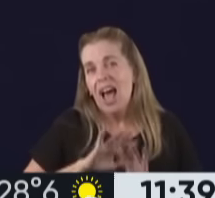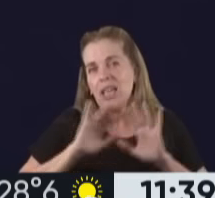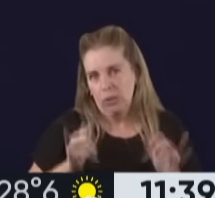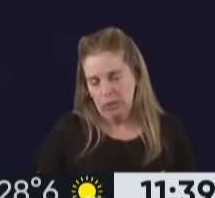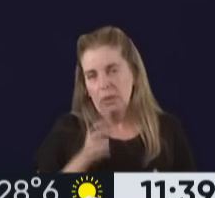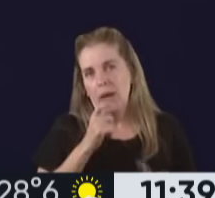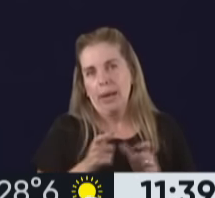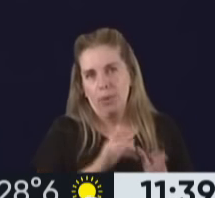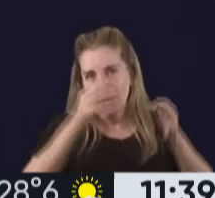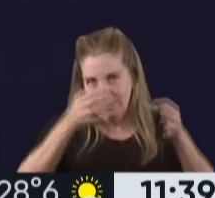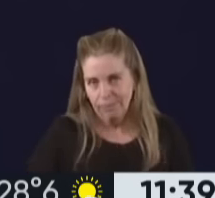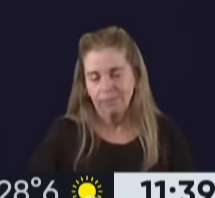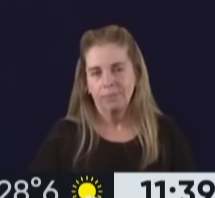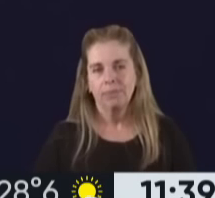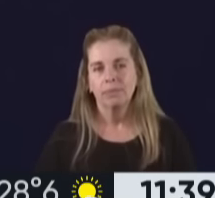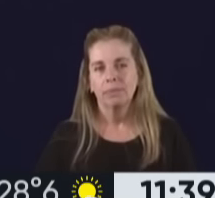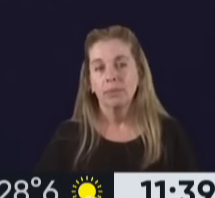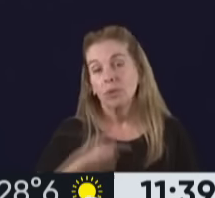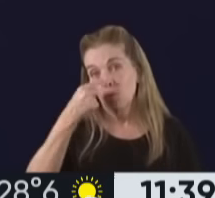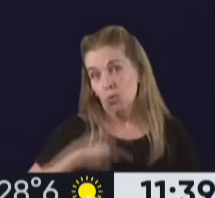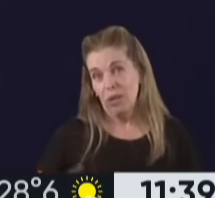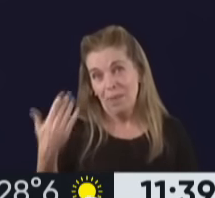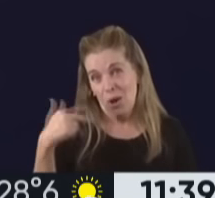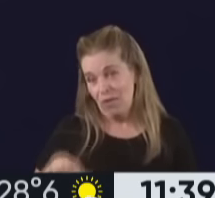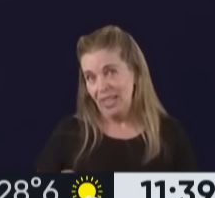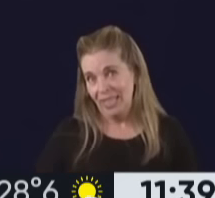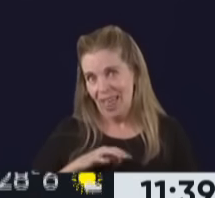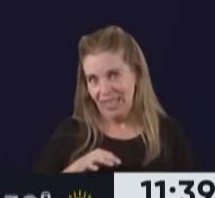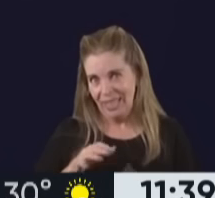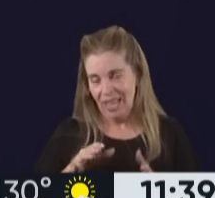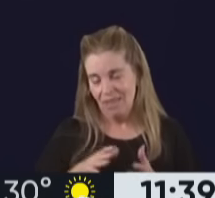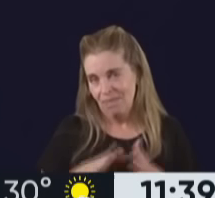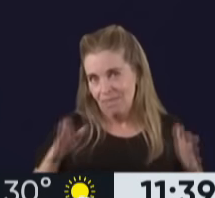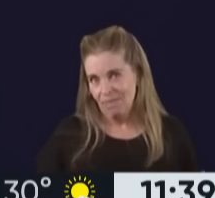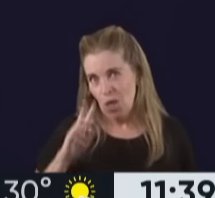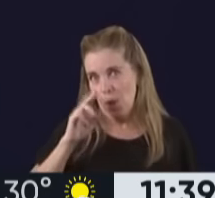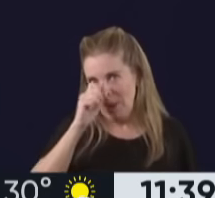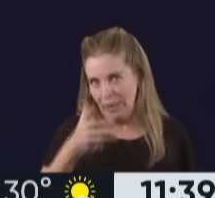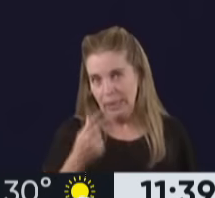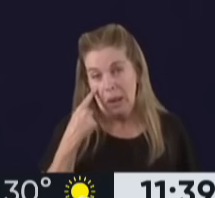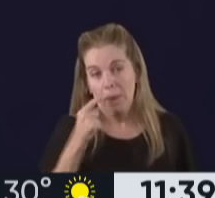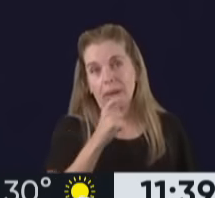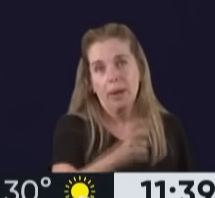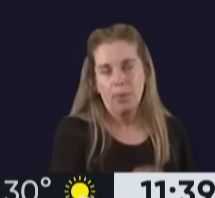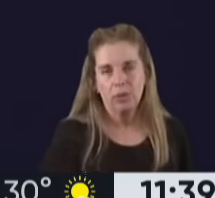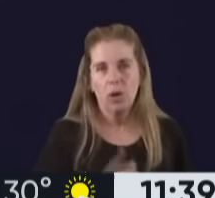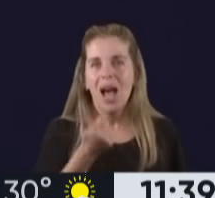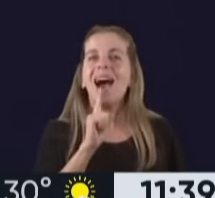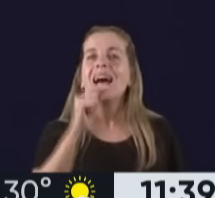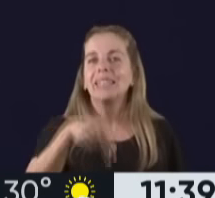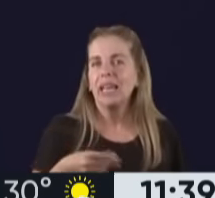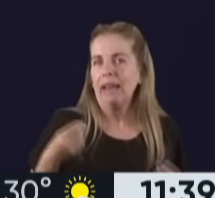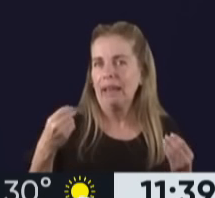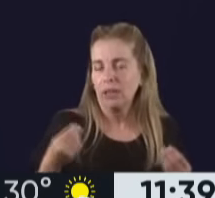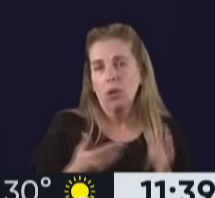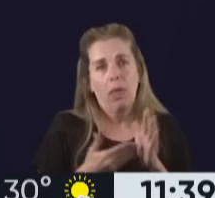la administración, y mi última conferencia este año, voy a intentar contestárselas. Los ATN son a pedido de